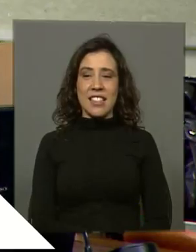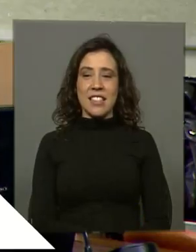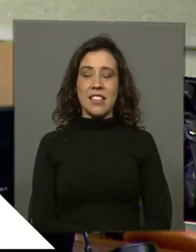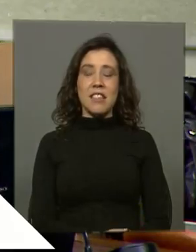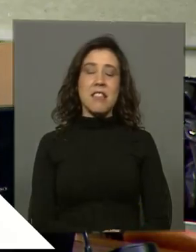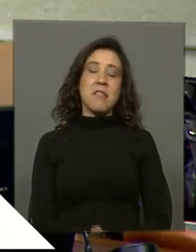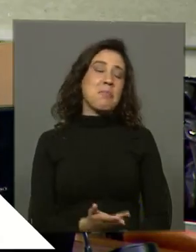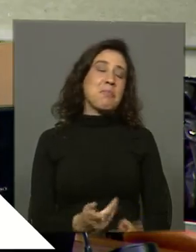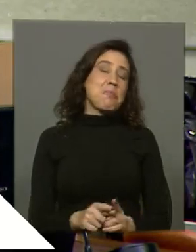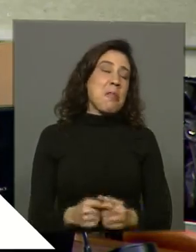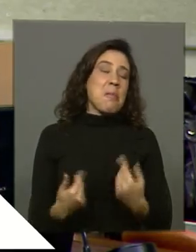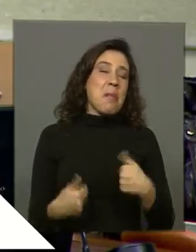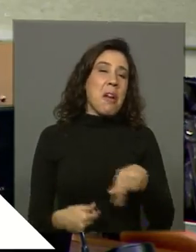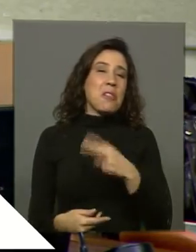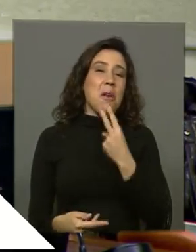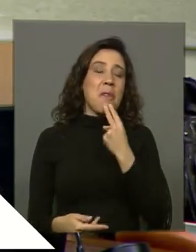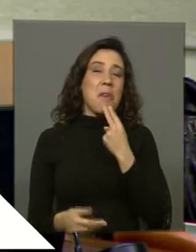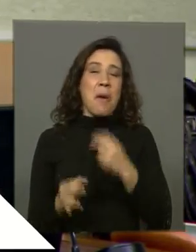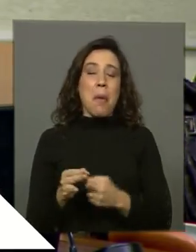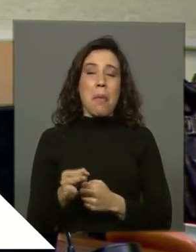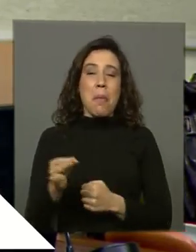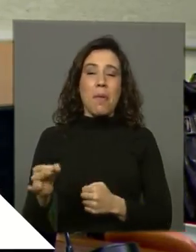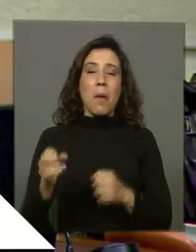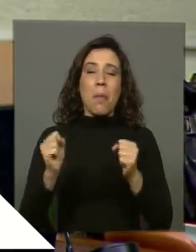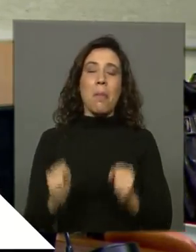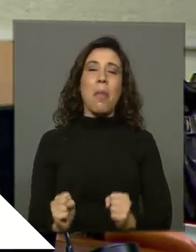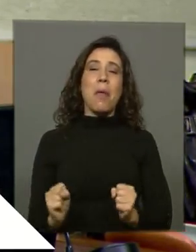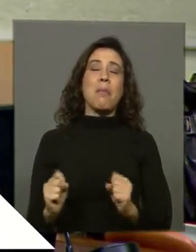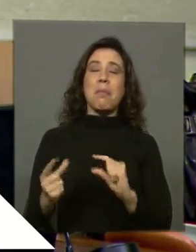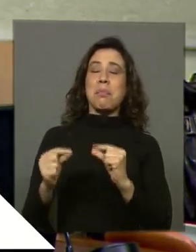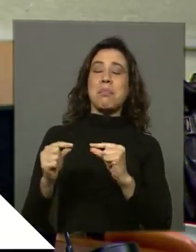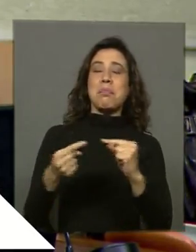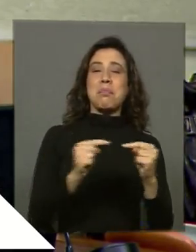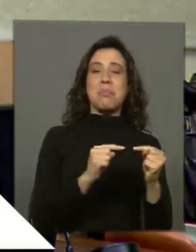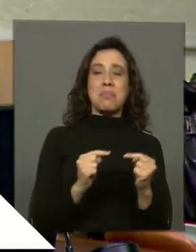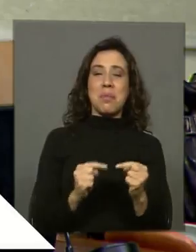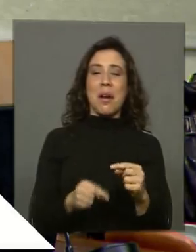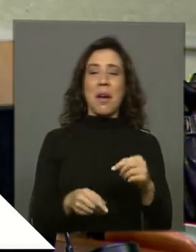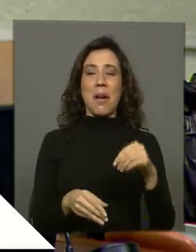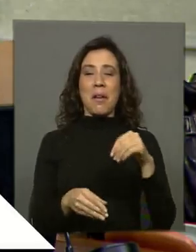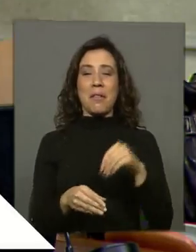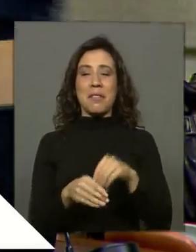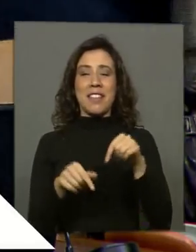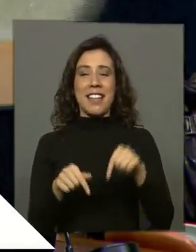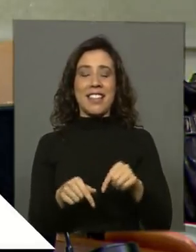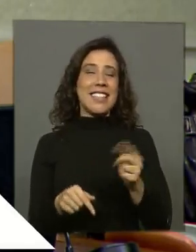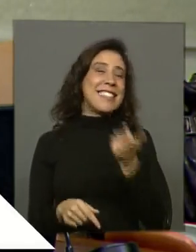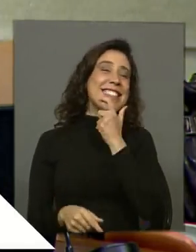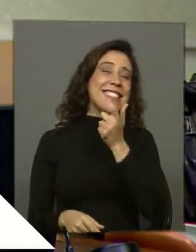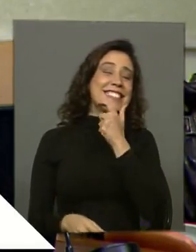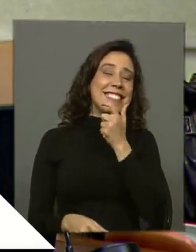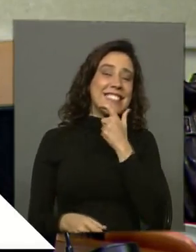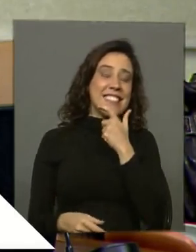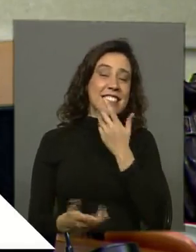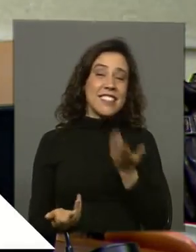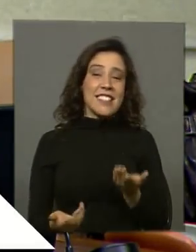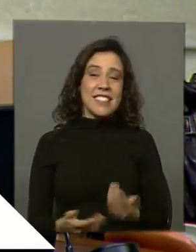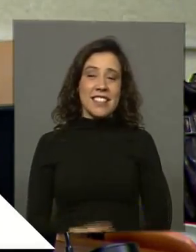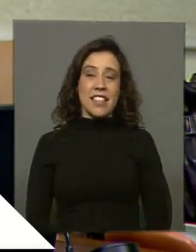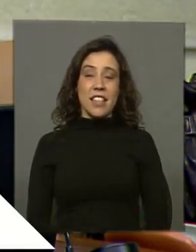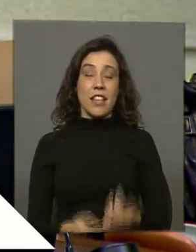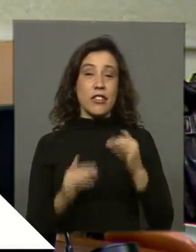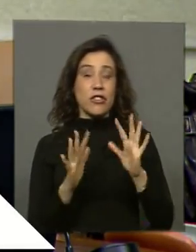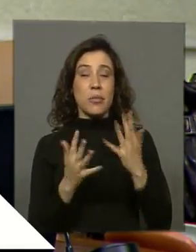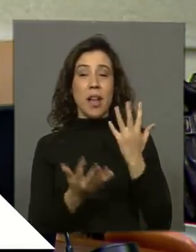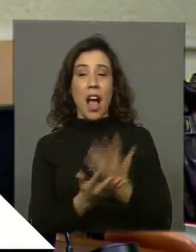gracia para nosotros vivir en provincia y poder discutir ¿no es cierto? diputado Macaya poder discutir claro por eso Fernando yo